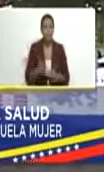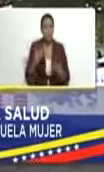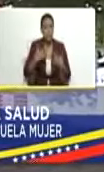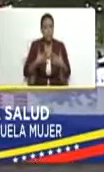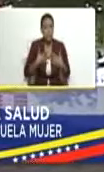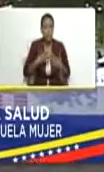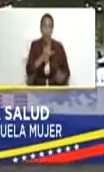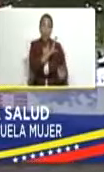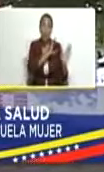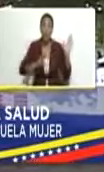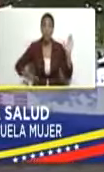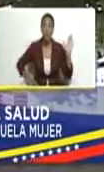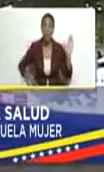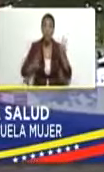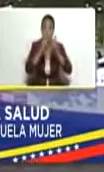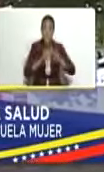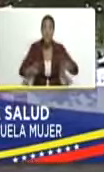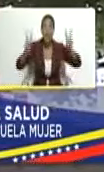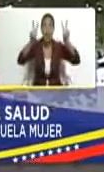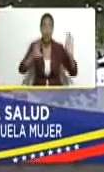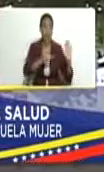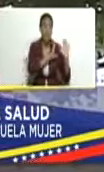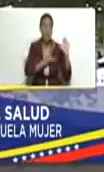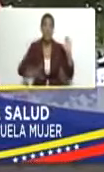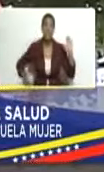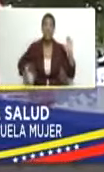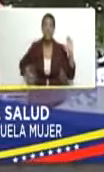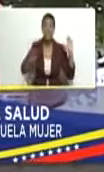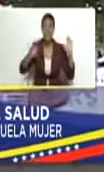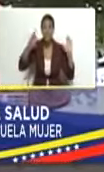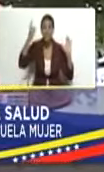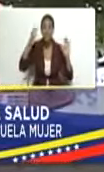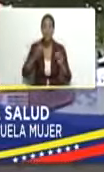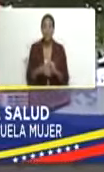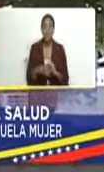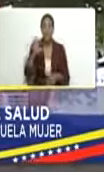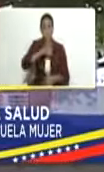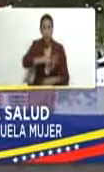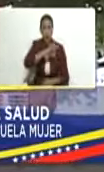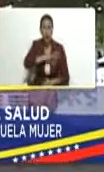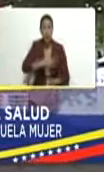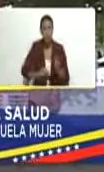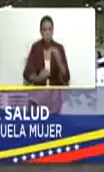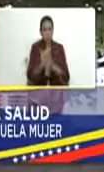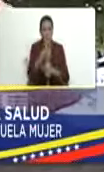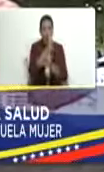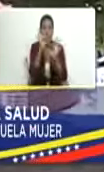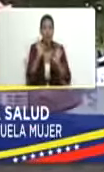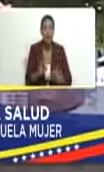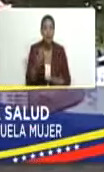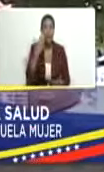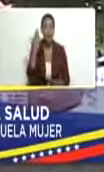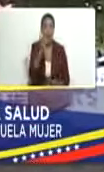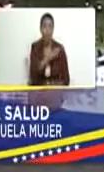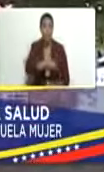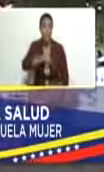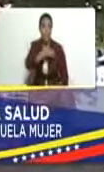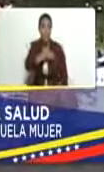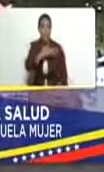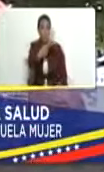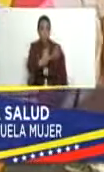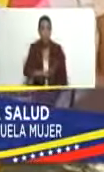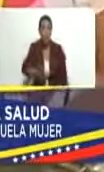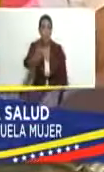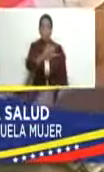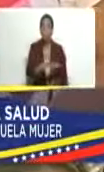profundamente cristiana en los valores de Cristo Redentor. Imagínense la sociedad que estamos construyendo con la gran misión Venezuela